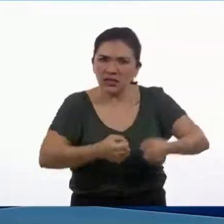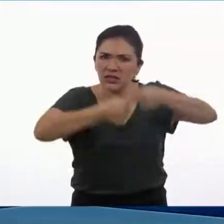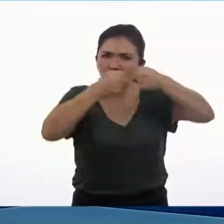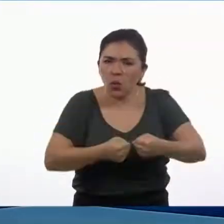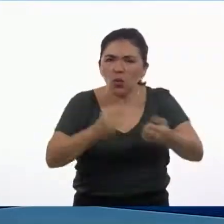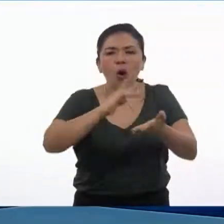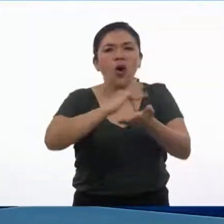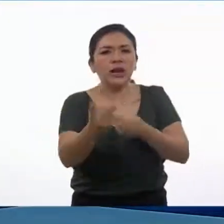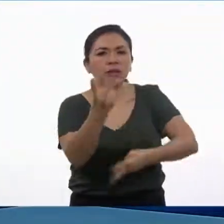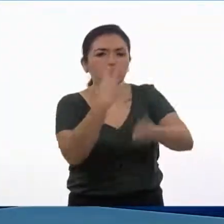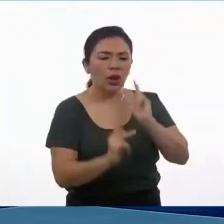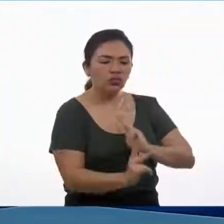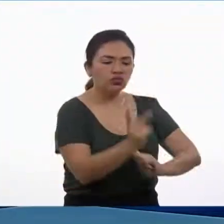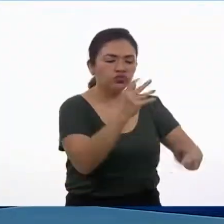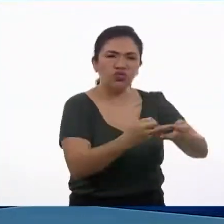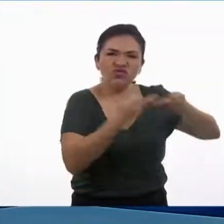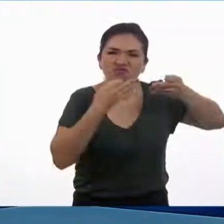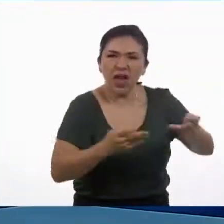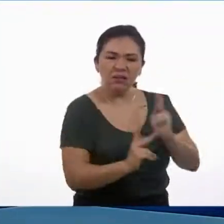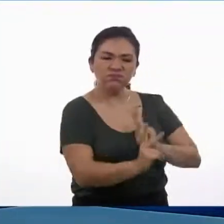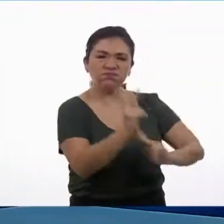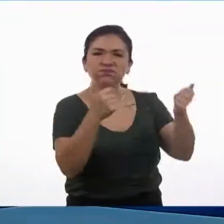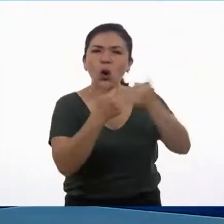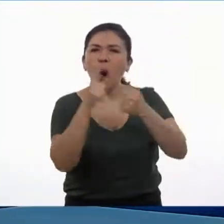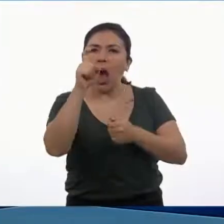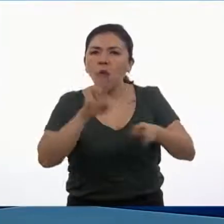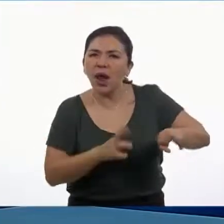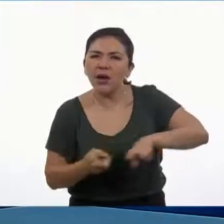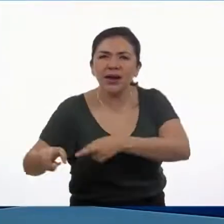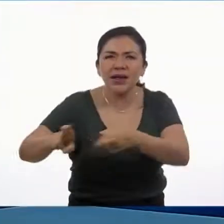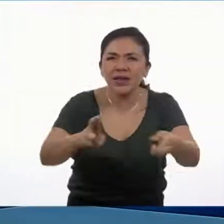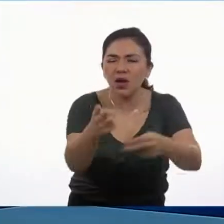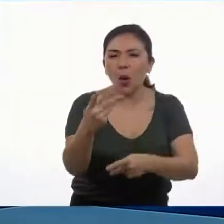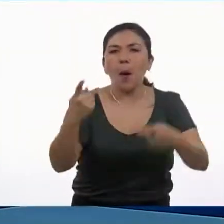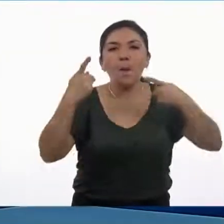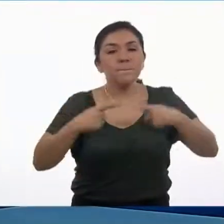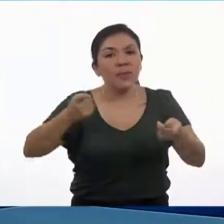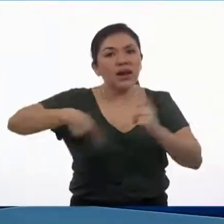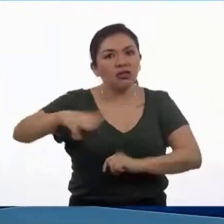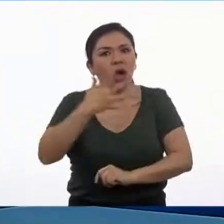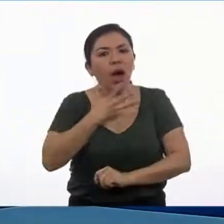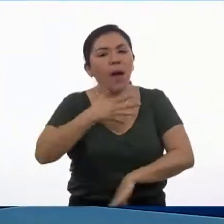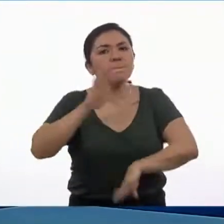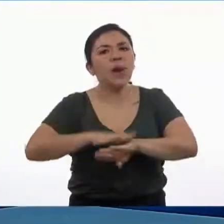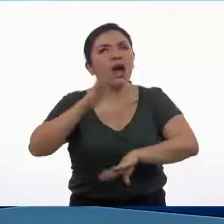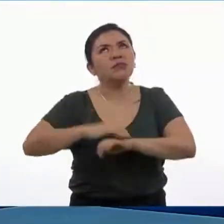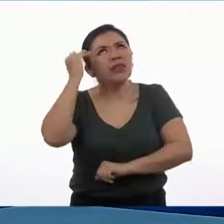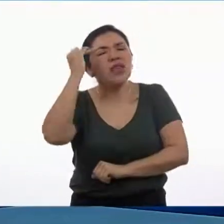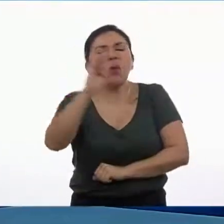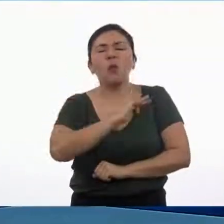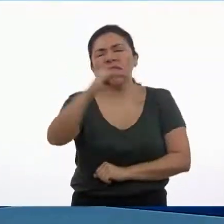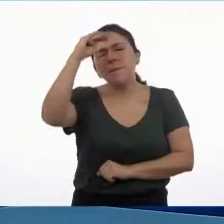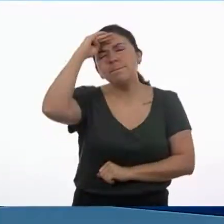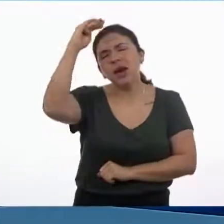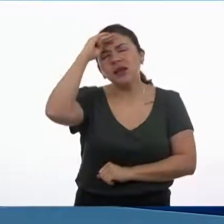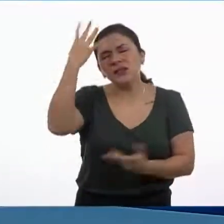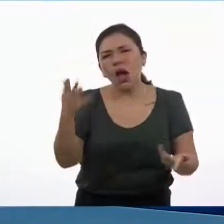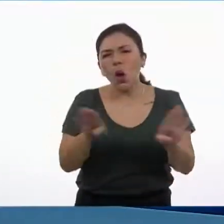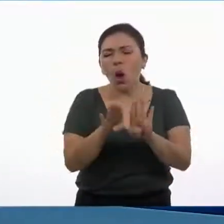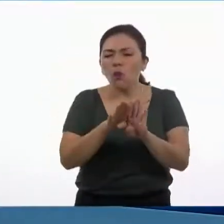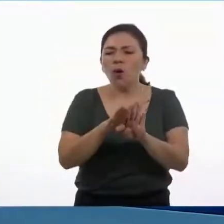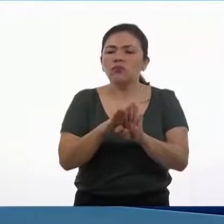gracias a la fertilidad de las tierras, por el agua de los ríos, y la gente tenía más tiempo de pensar y